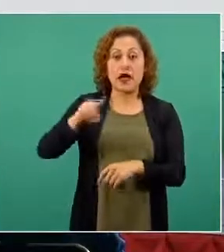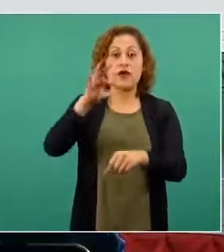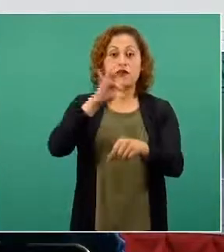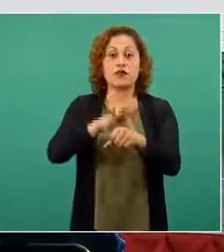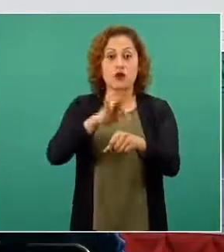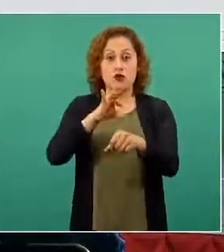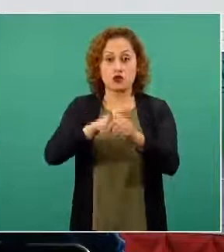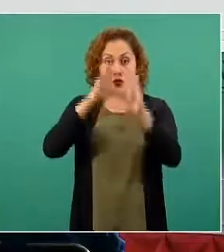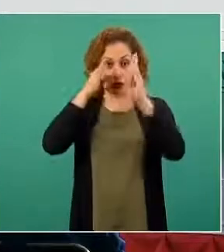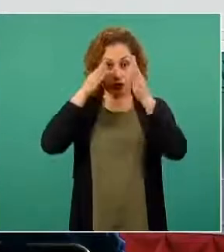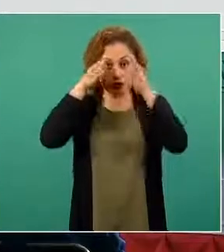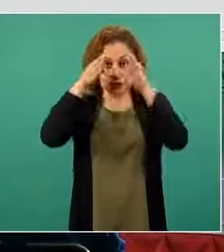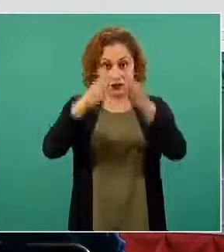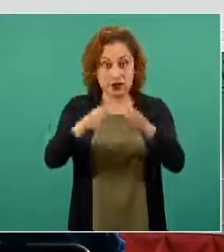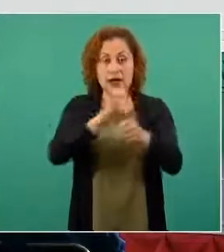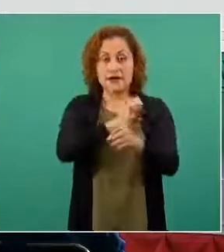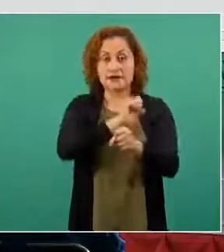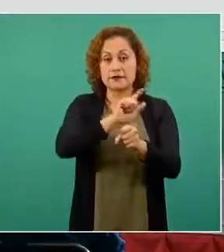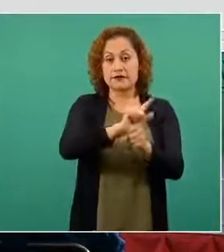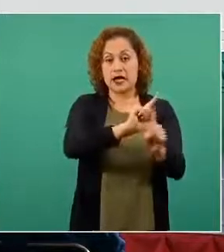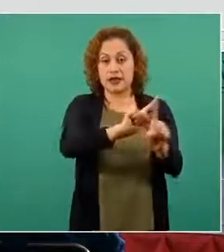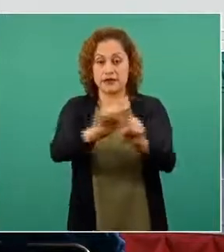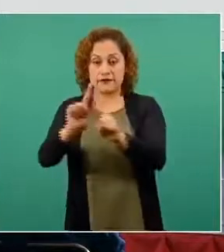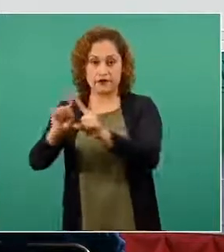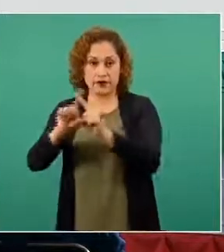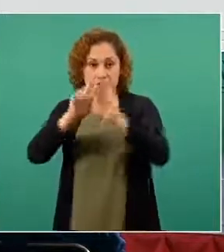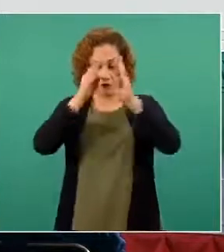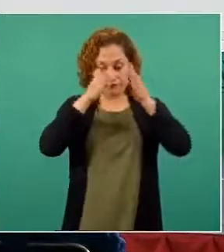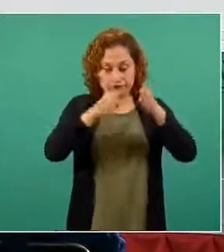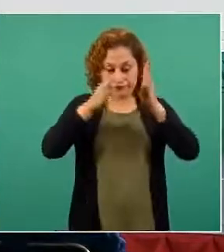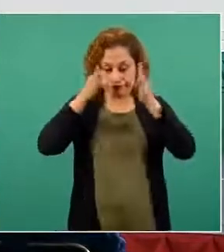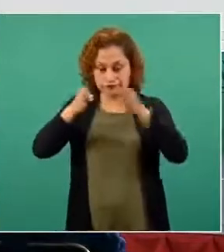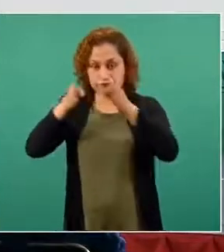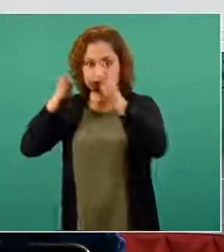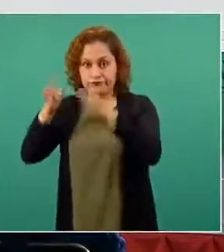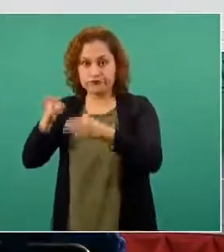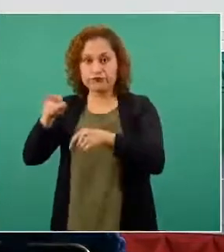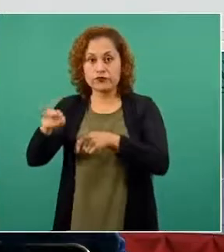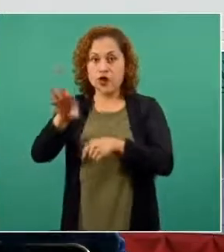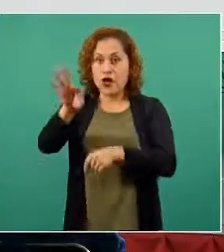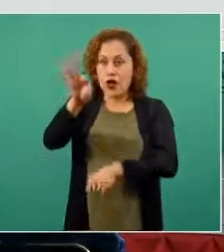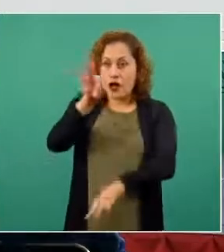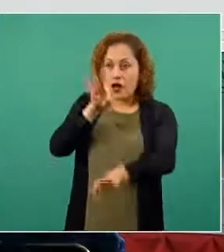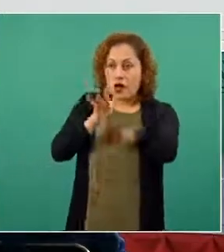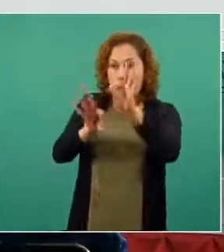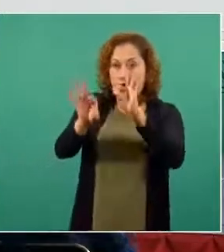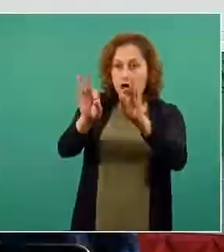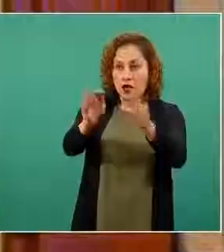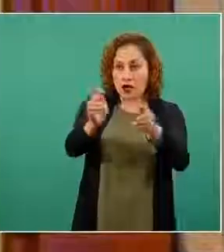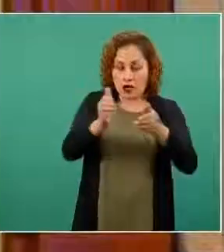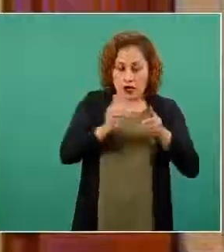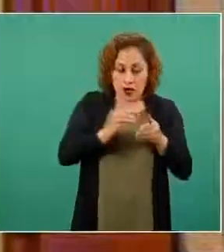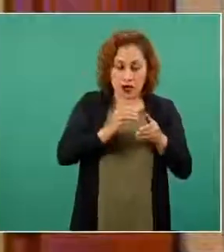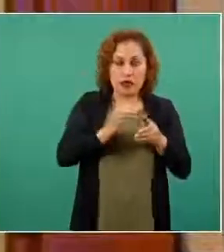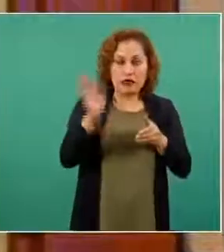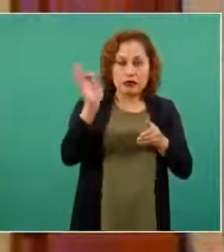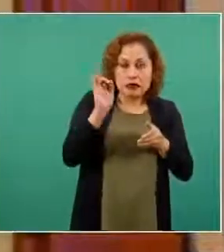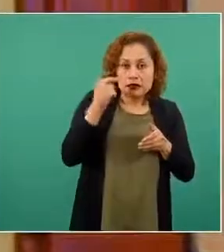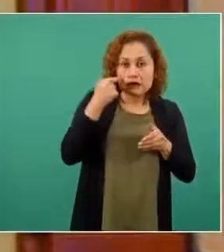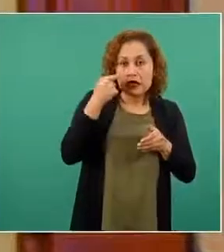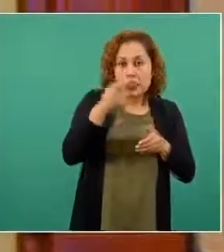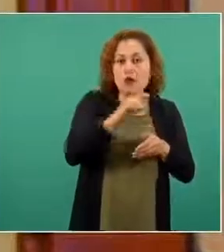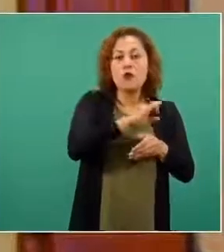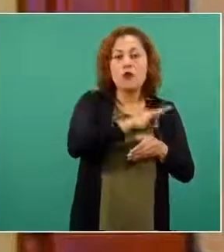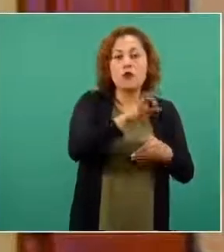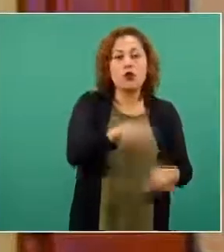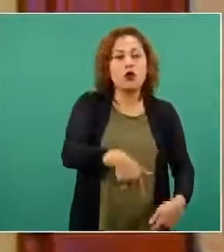de cada una de las diferentes áreas van seleccionando qué paciente puede ser sujeto de una teleconsulta